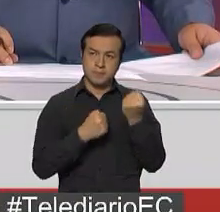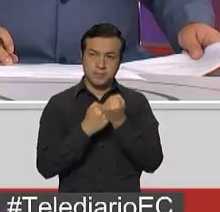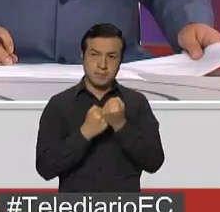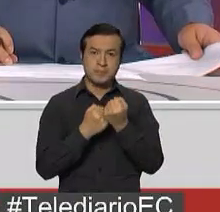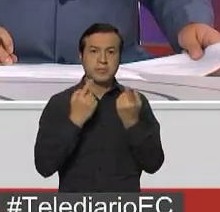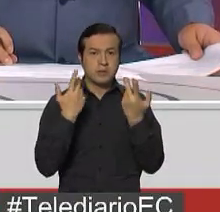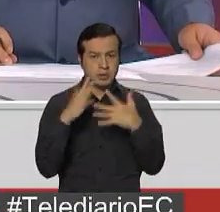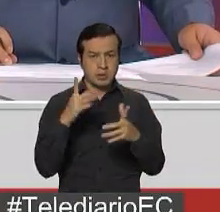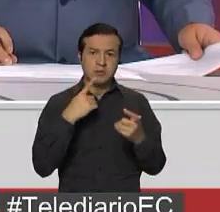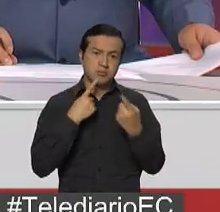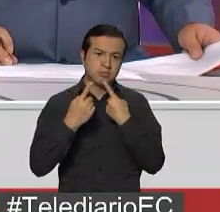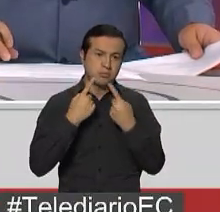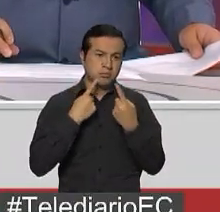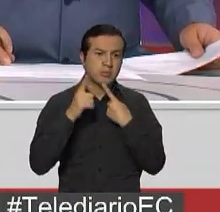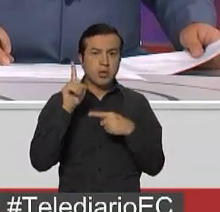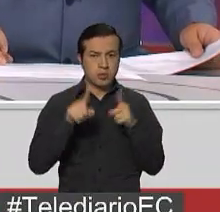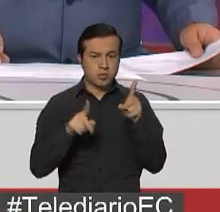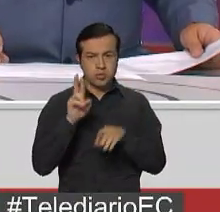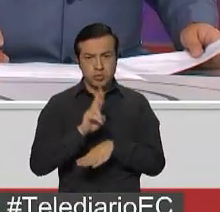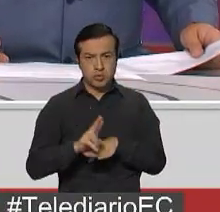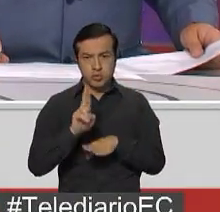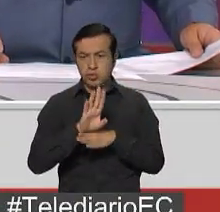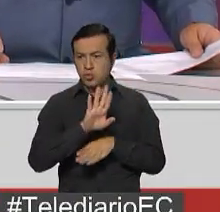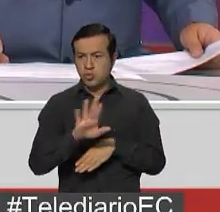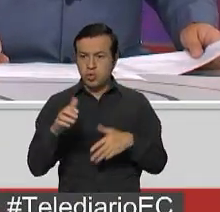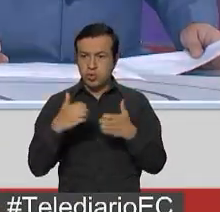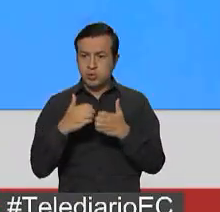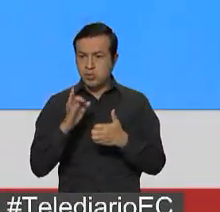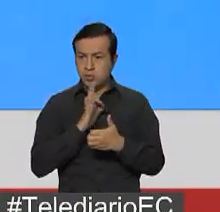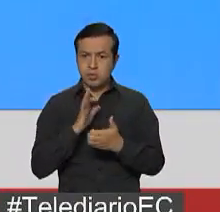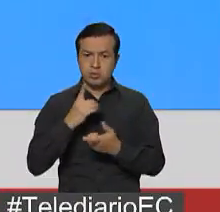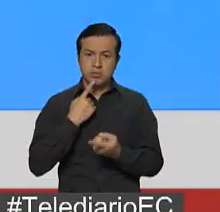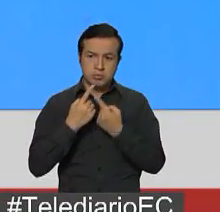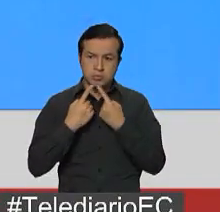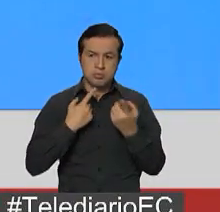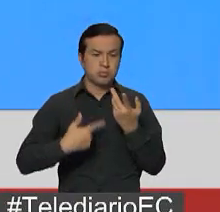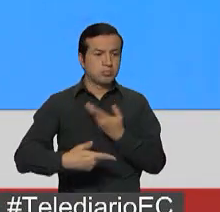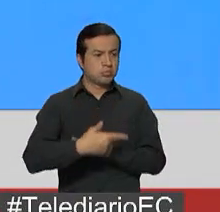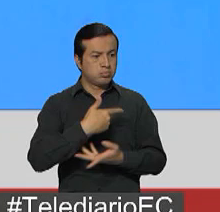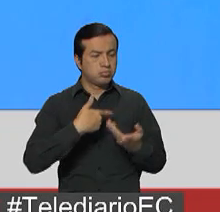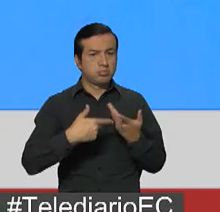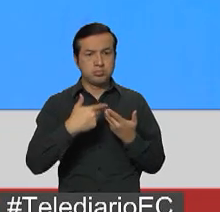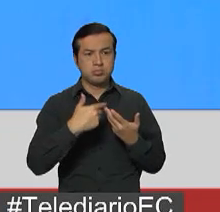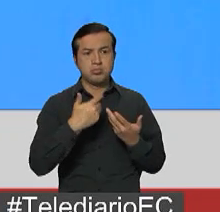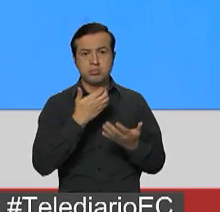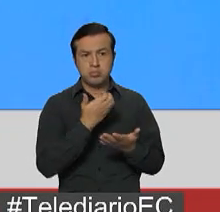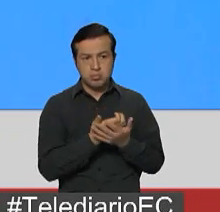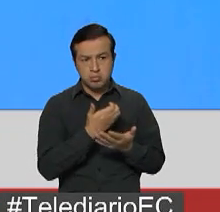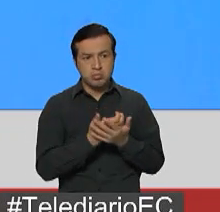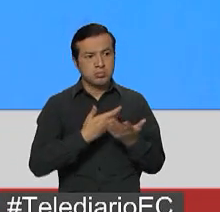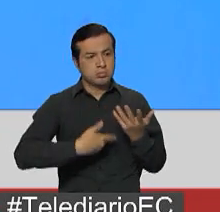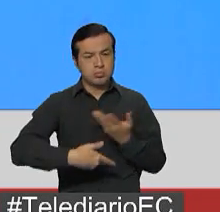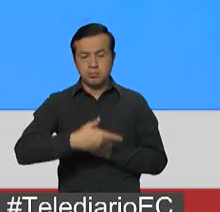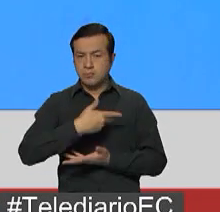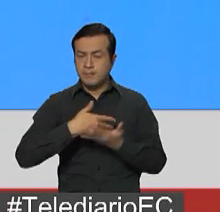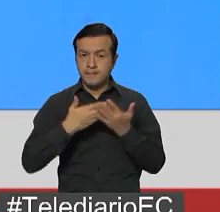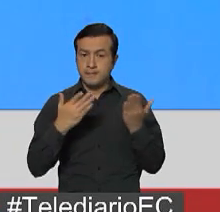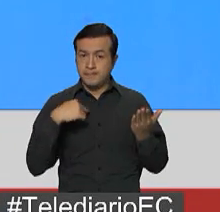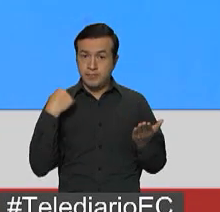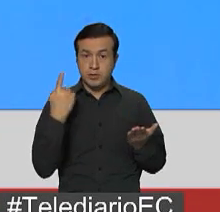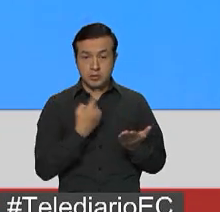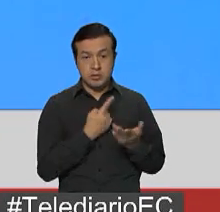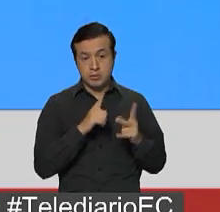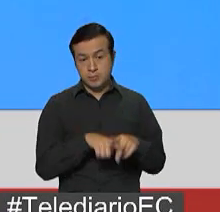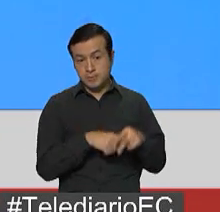acercamientos directamente de algunos sectores y sus equipos técnicos el tesoro y con el ministerio de economía y financias nosotros